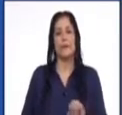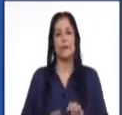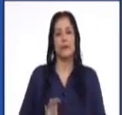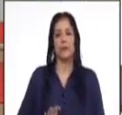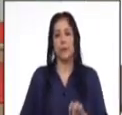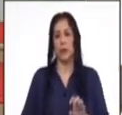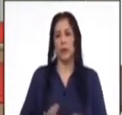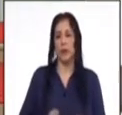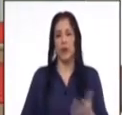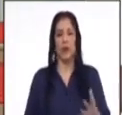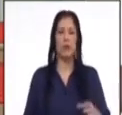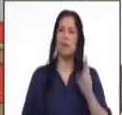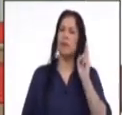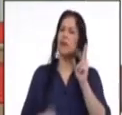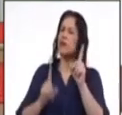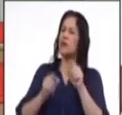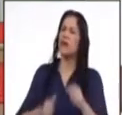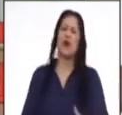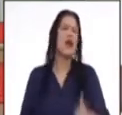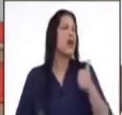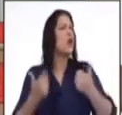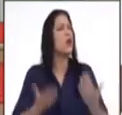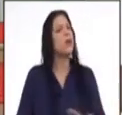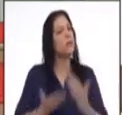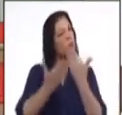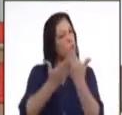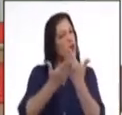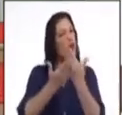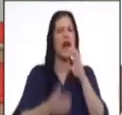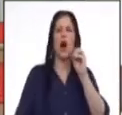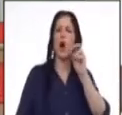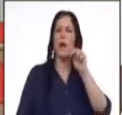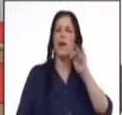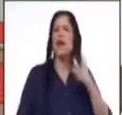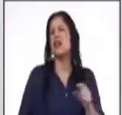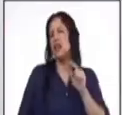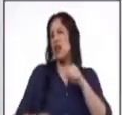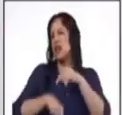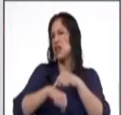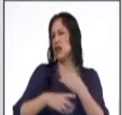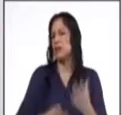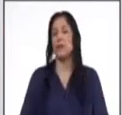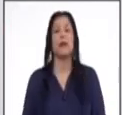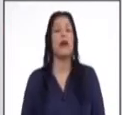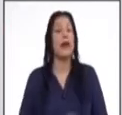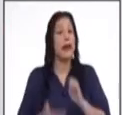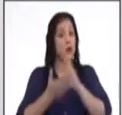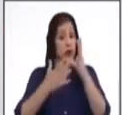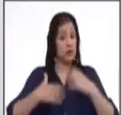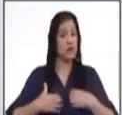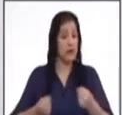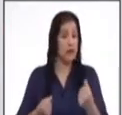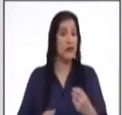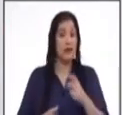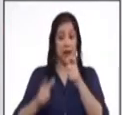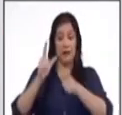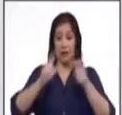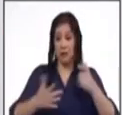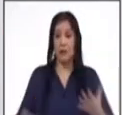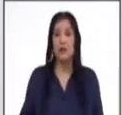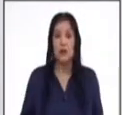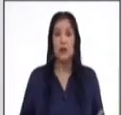Profesora, ¿y qué proponía principalmente la Organización Mundial de la Salud? La educación sanitaria de la